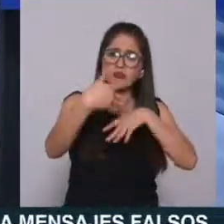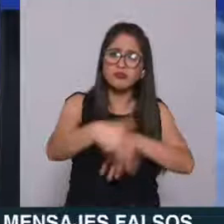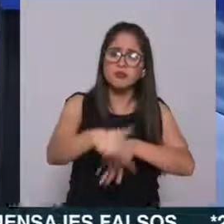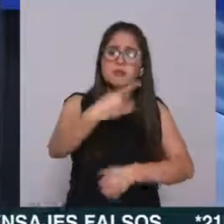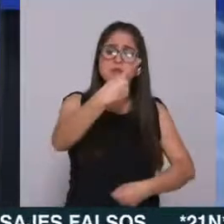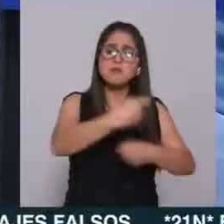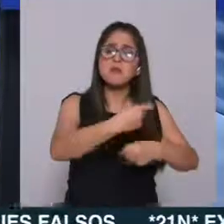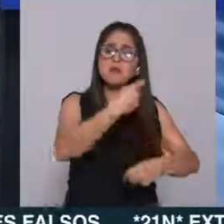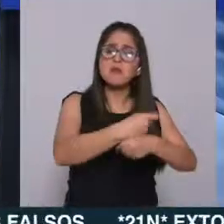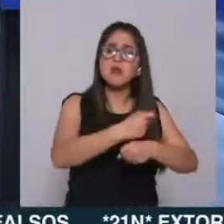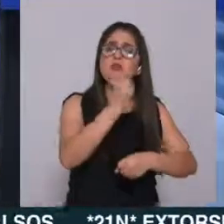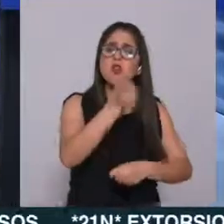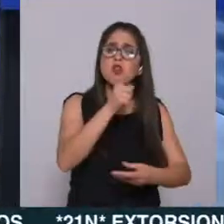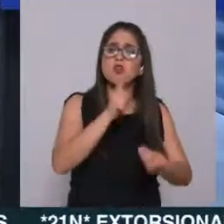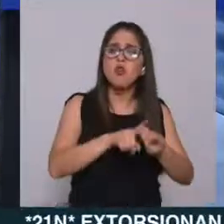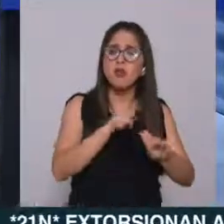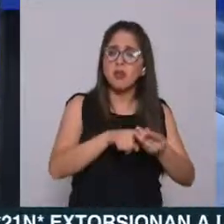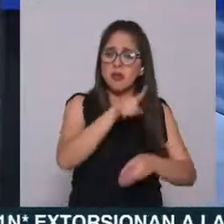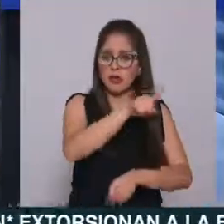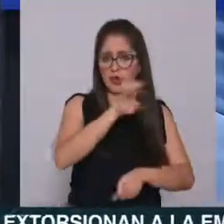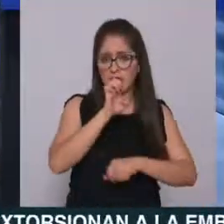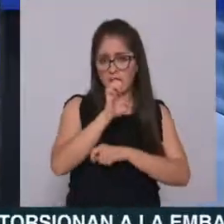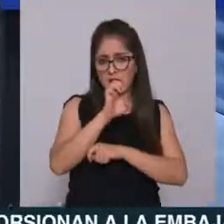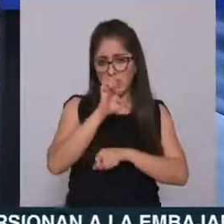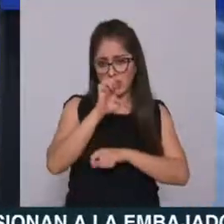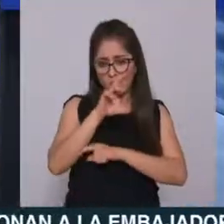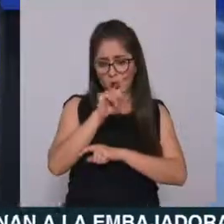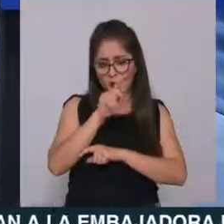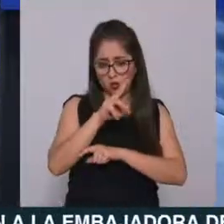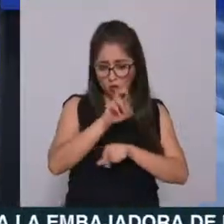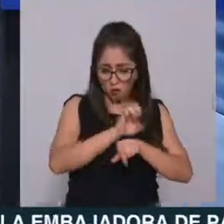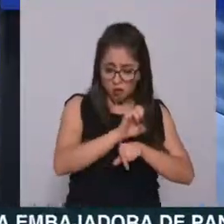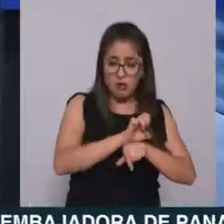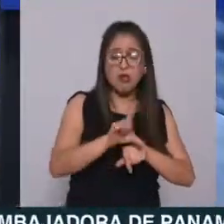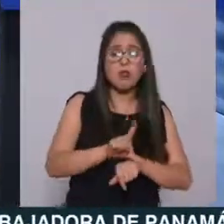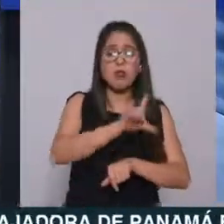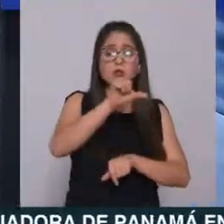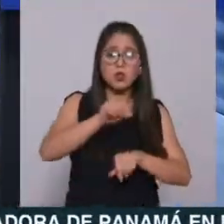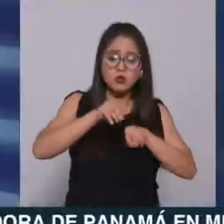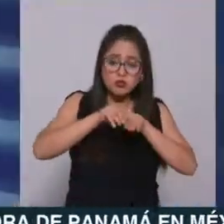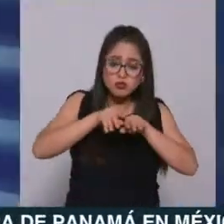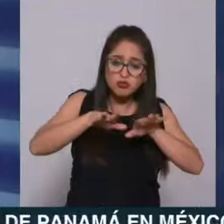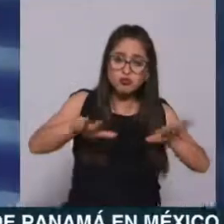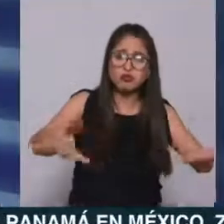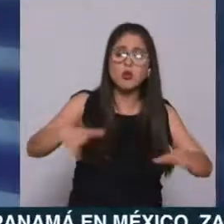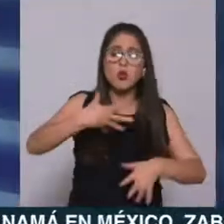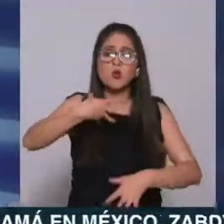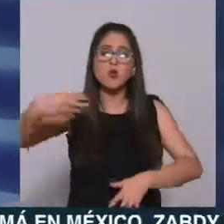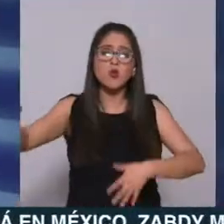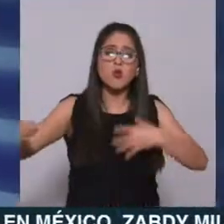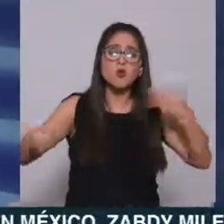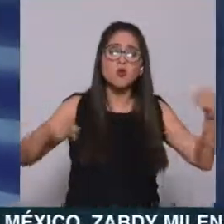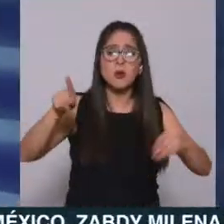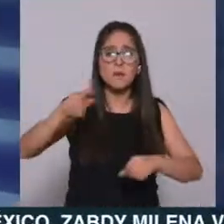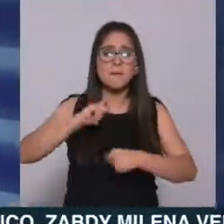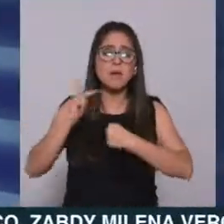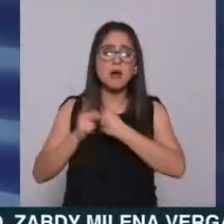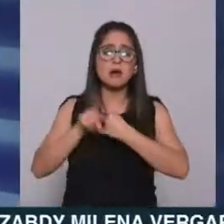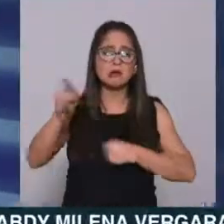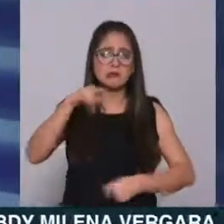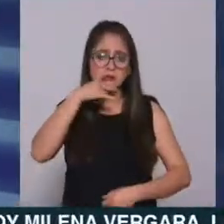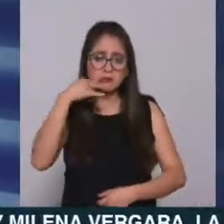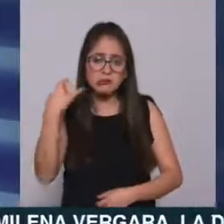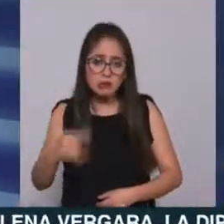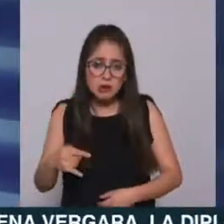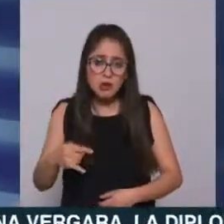y posteriormente, digamos, empiezan a propagarse a otros países como Chile y recientemente también